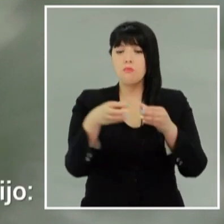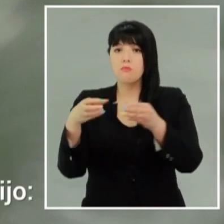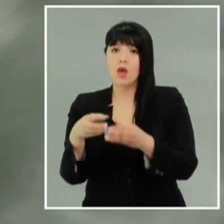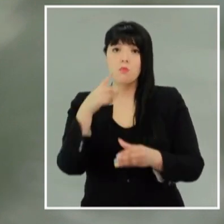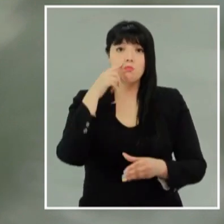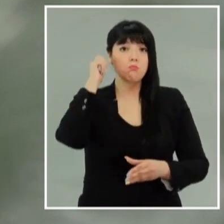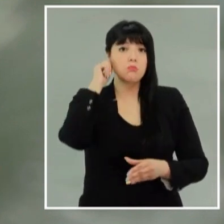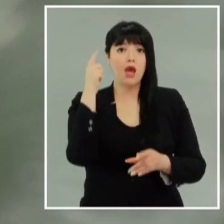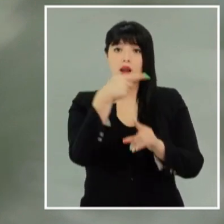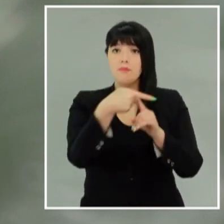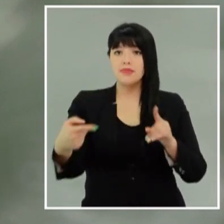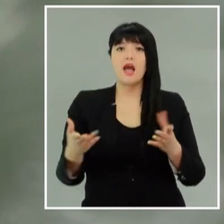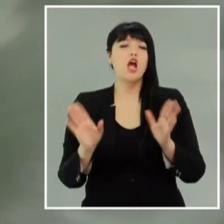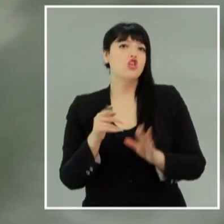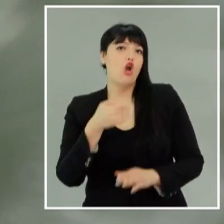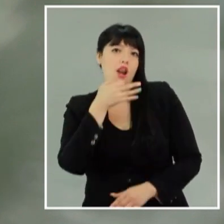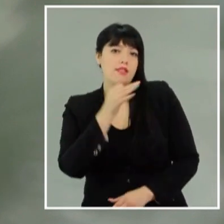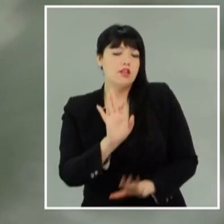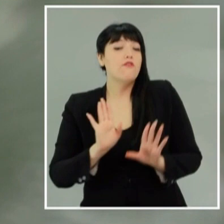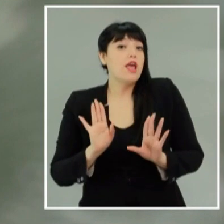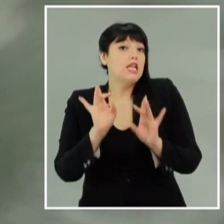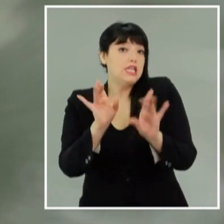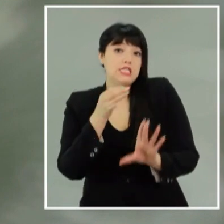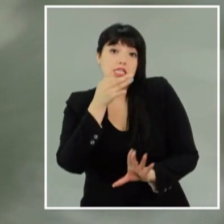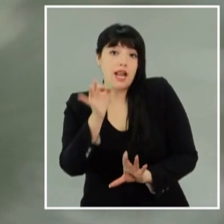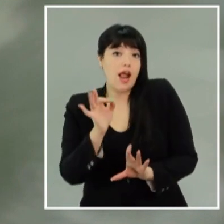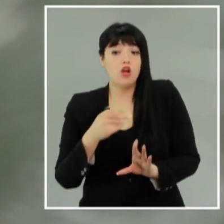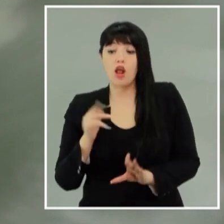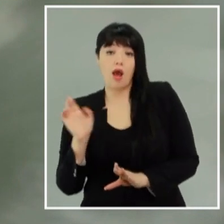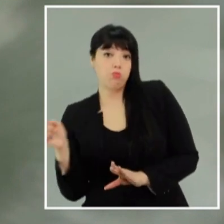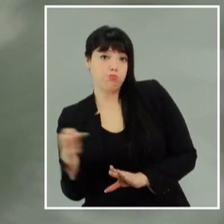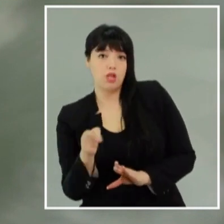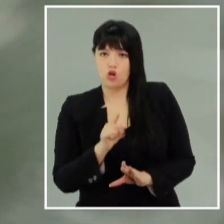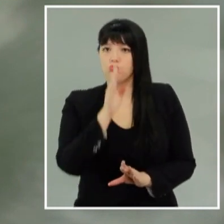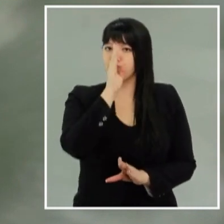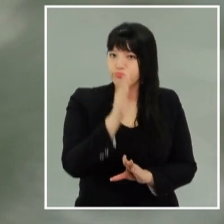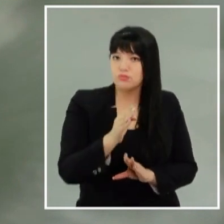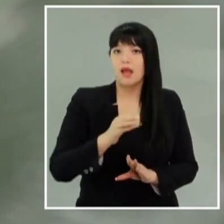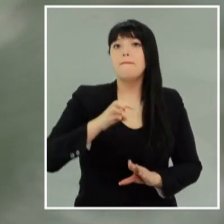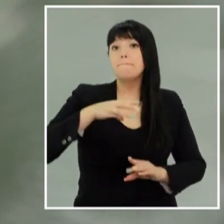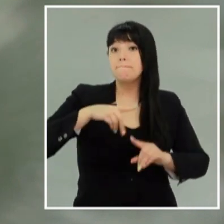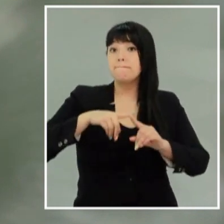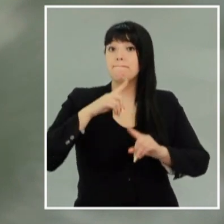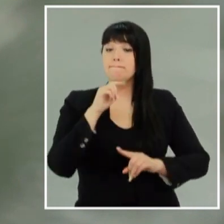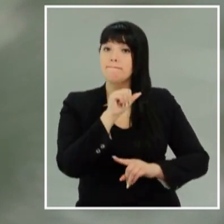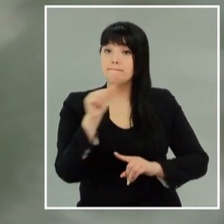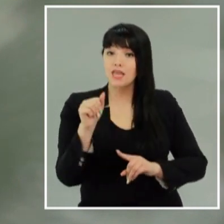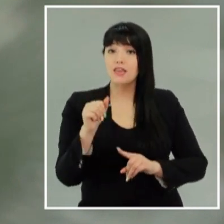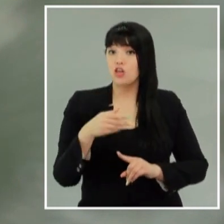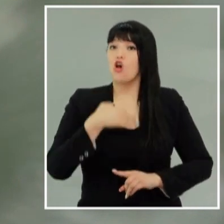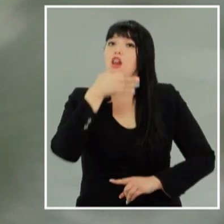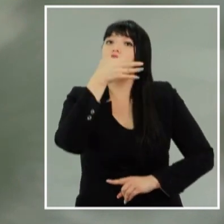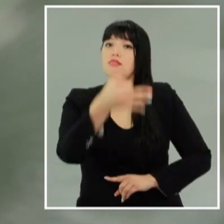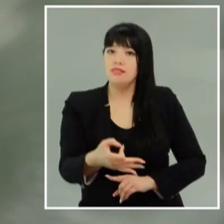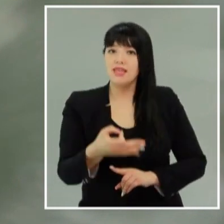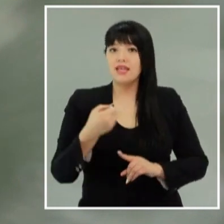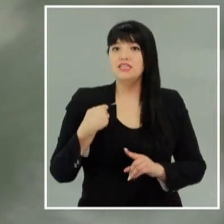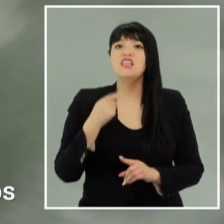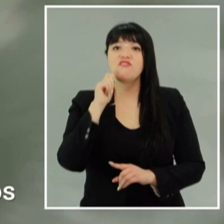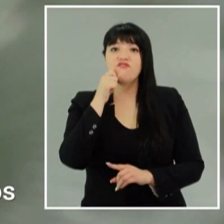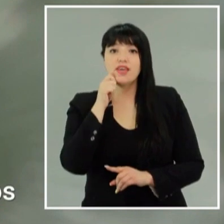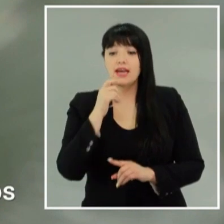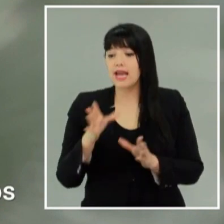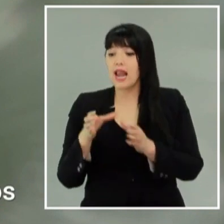un colegio mixto, me dijo, mitad hombre, mitad mujer. Mariana, le dije yo, te voy a decir algo, le dije, la convención mixta, le dije yo, significa